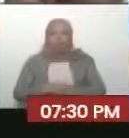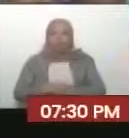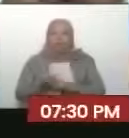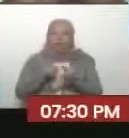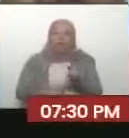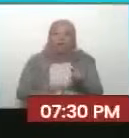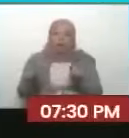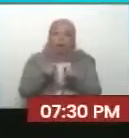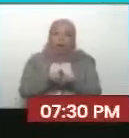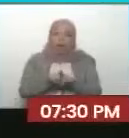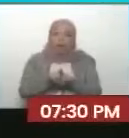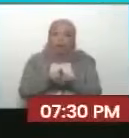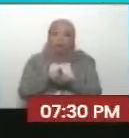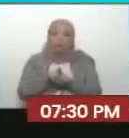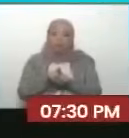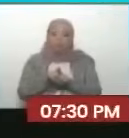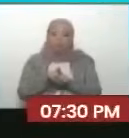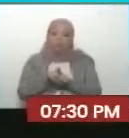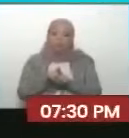Igualmente,